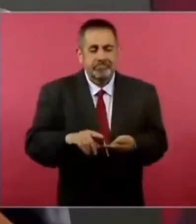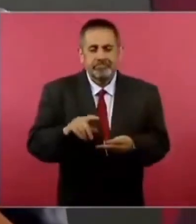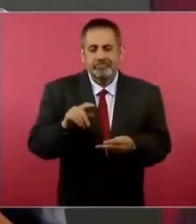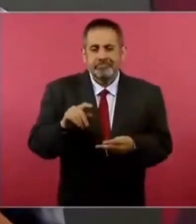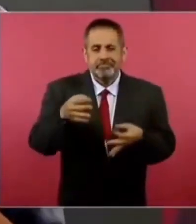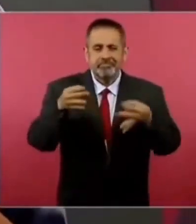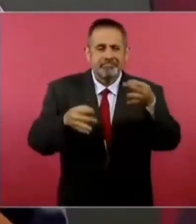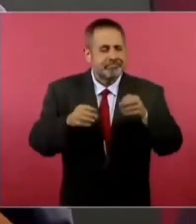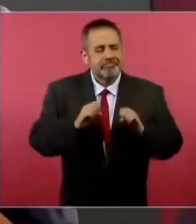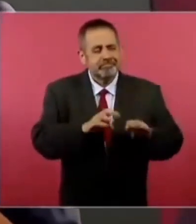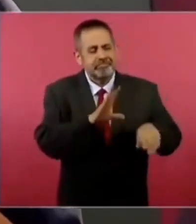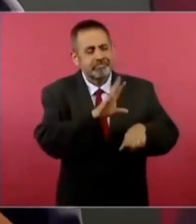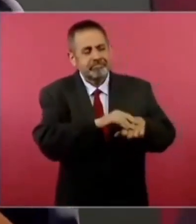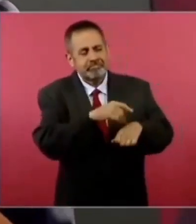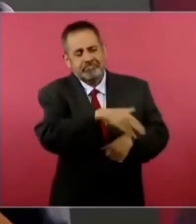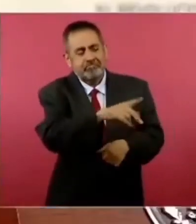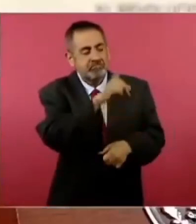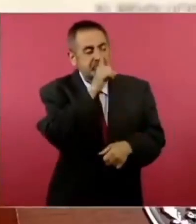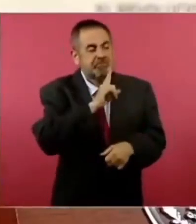mentiras, y a ellos